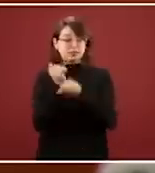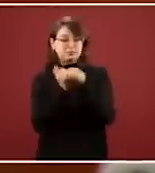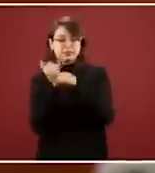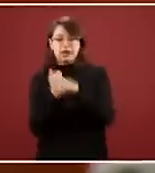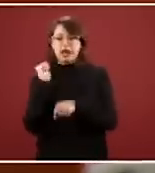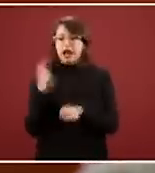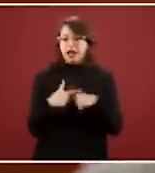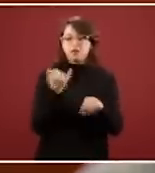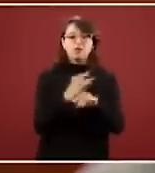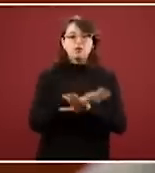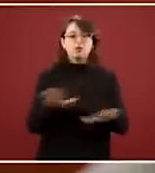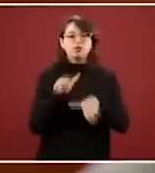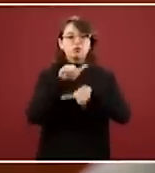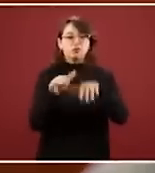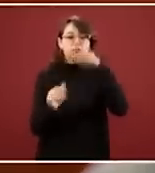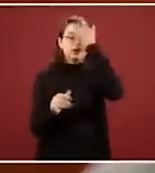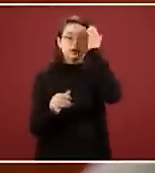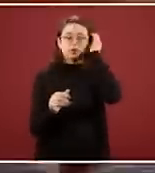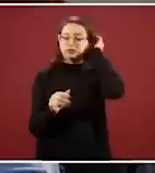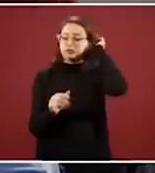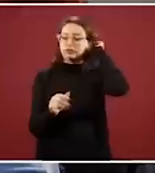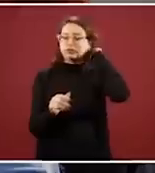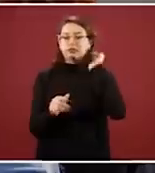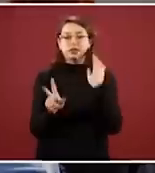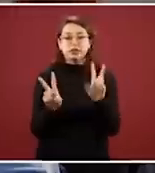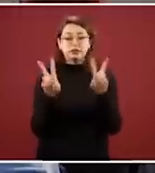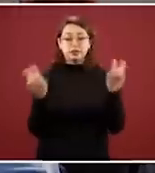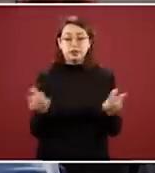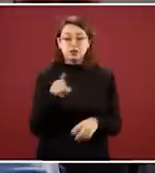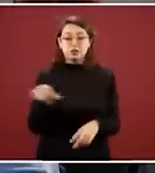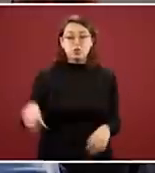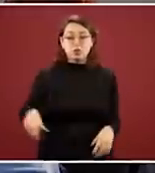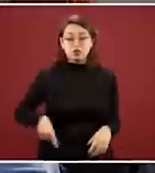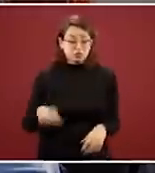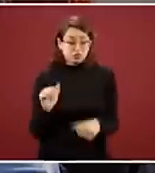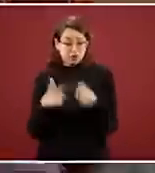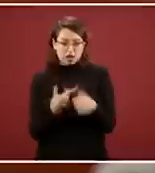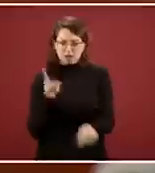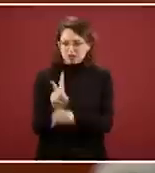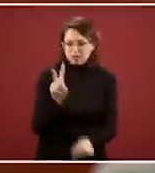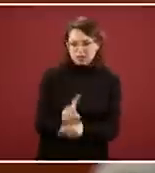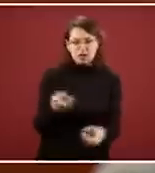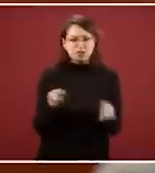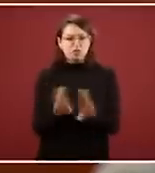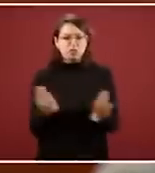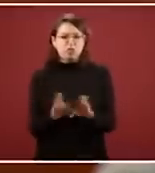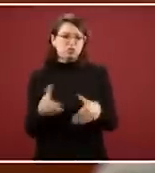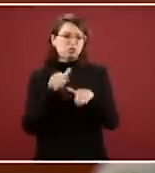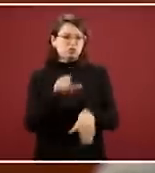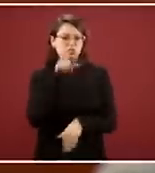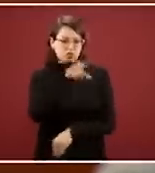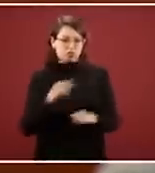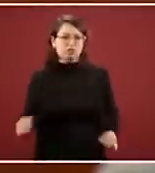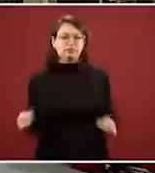algún dato, si hay una investigación sobre eso esto y si su gobierno planea hacer algo, ¿qué vigilancia tiene sobre esta dependencia